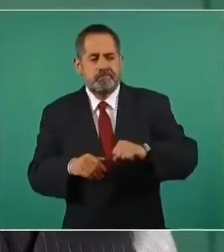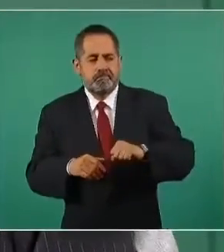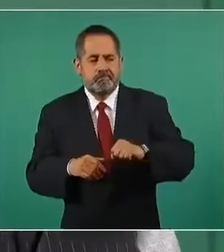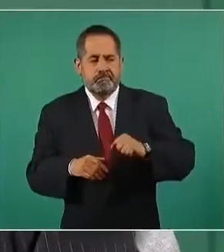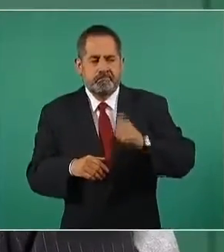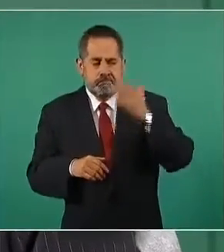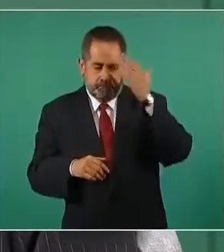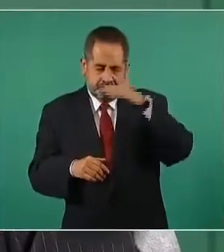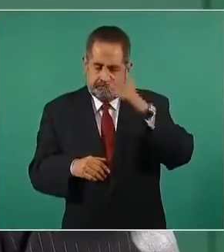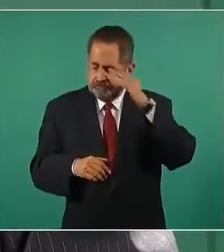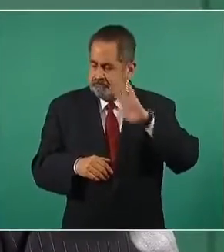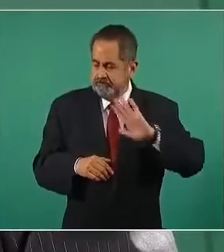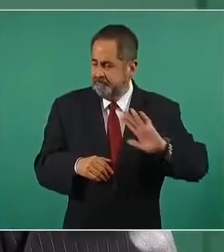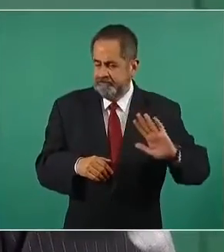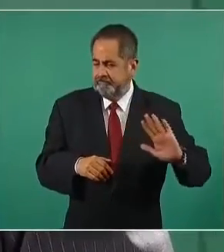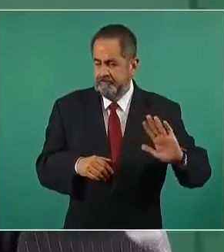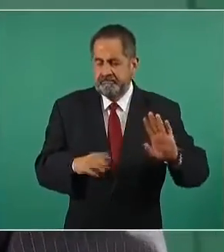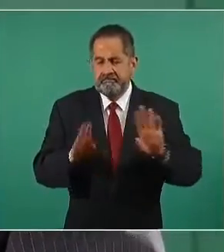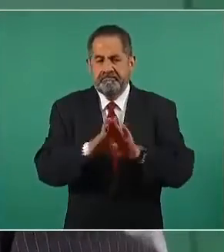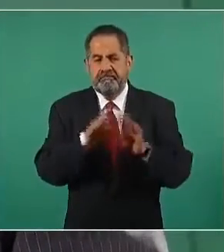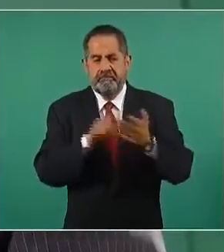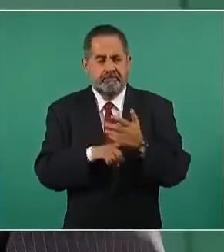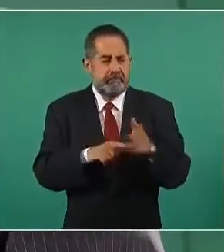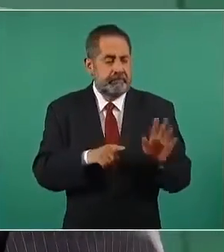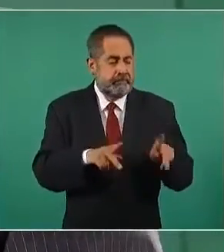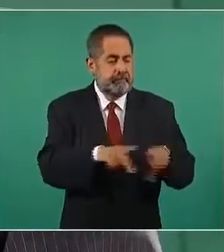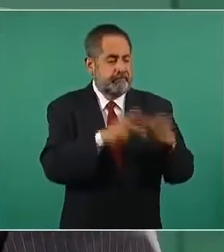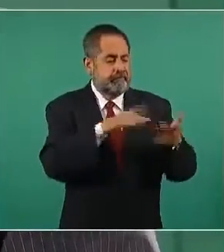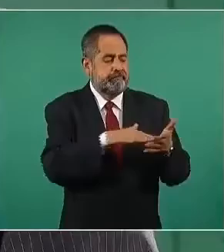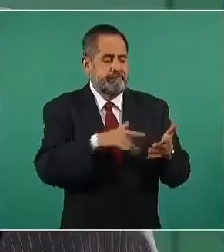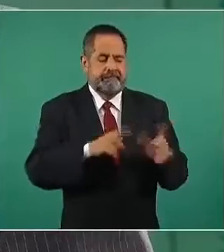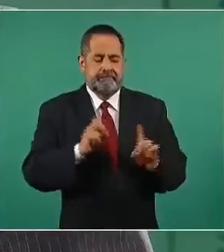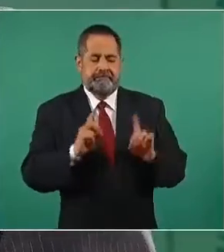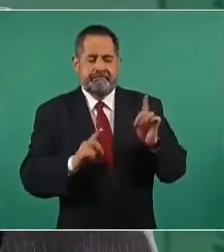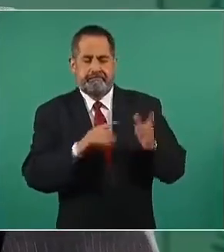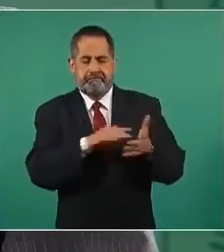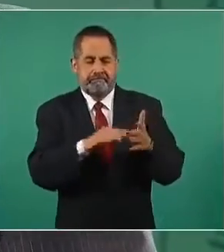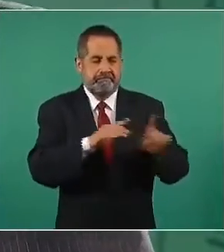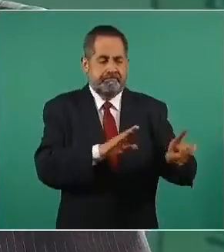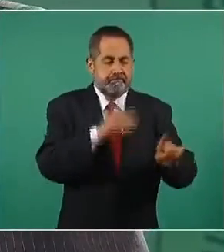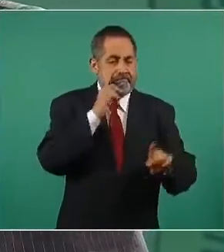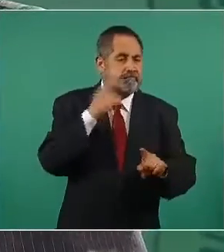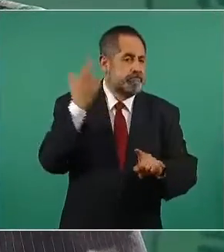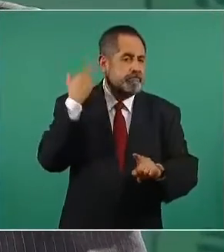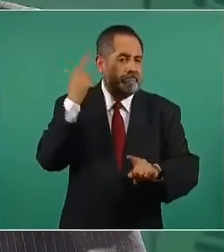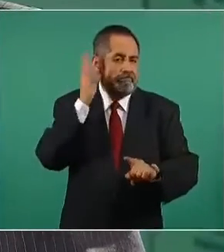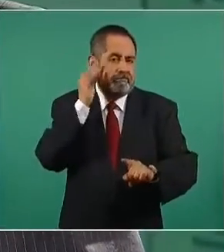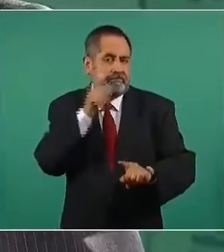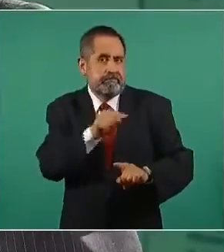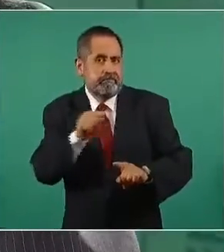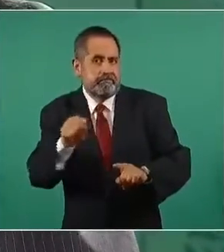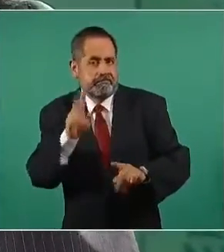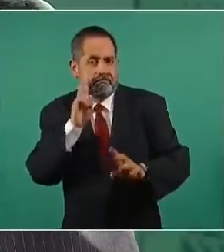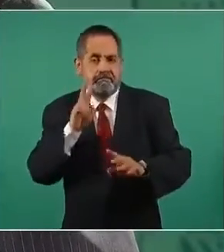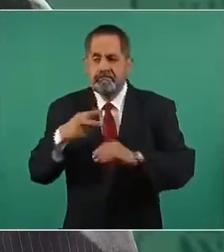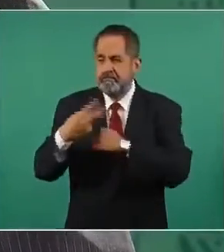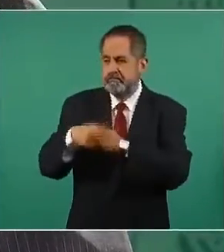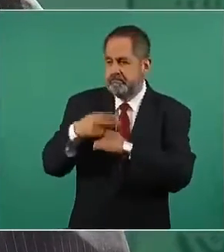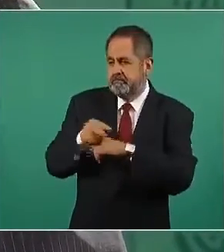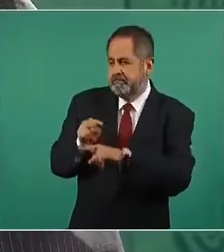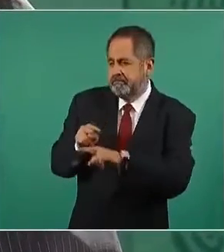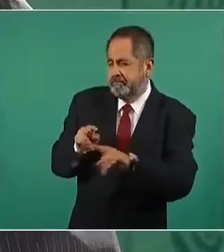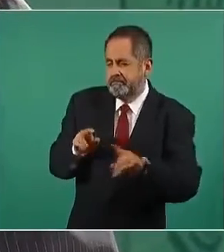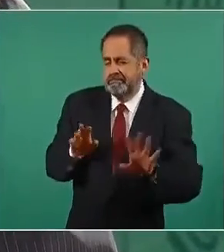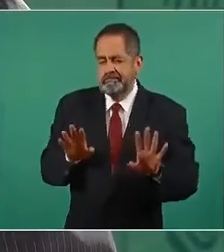ha aprendido a leer el periódico, a escuchar la radio, a ver la